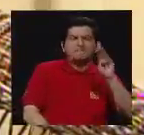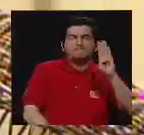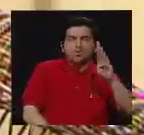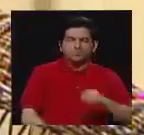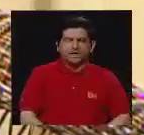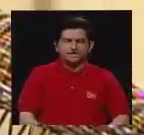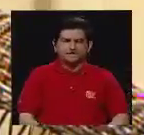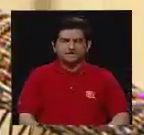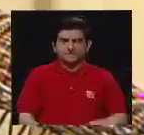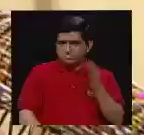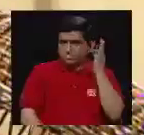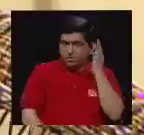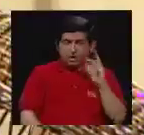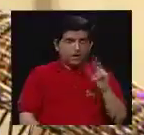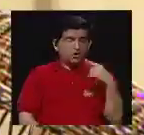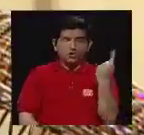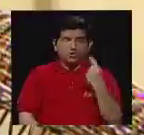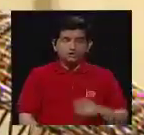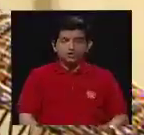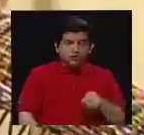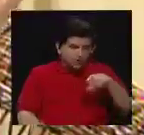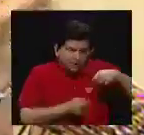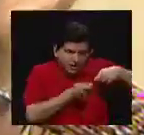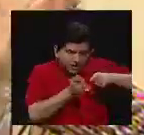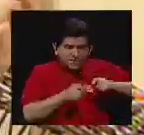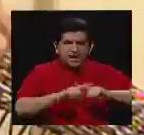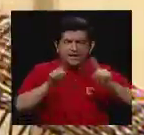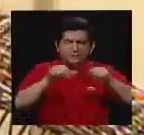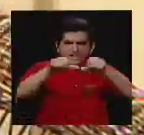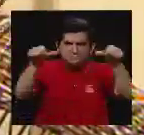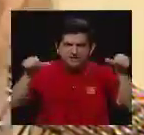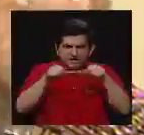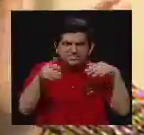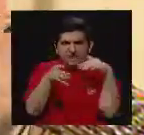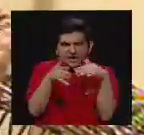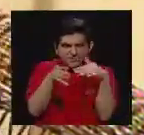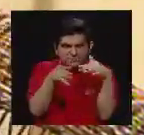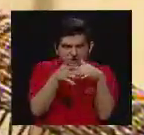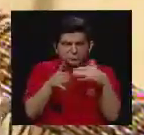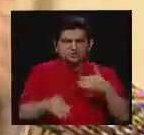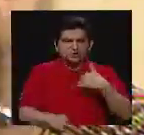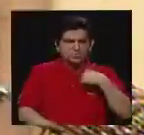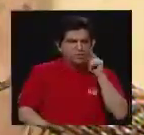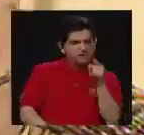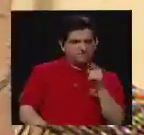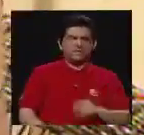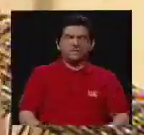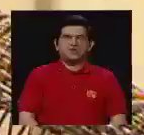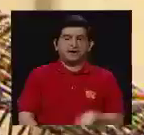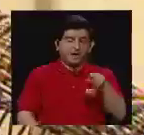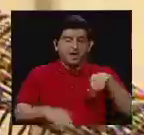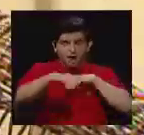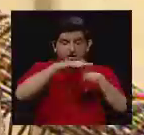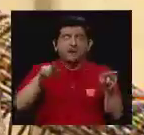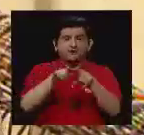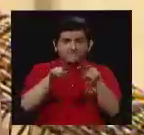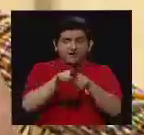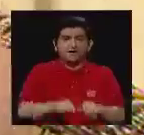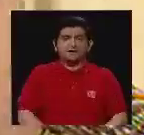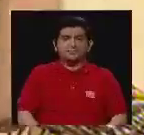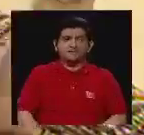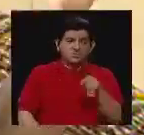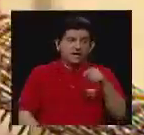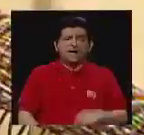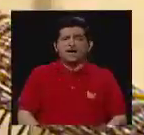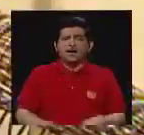solo hace arqueología, es multidisciplinario el estudio de ella, entonces lo sustenta también